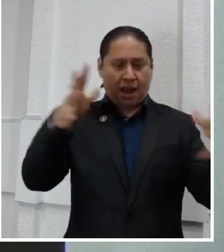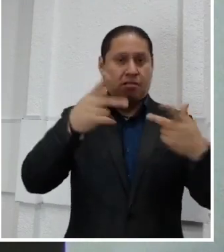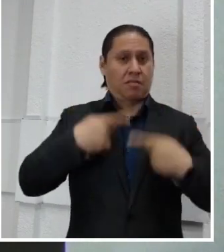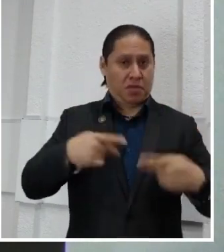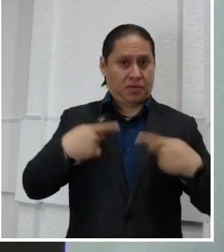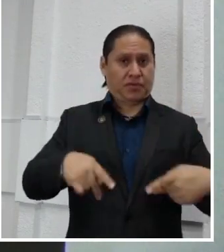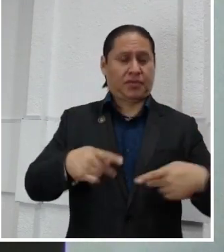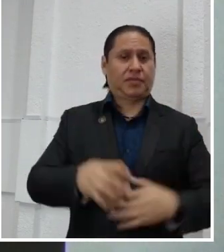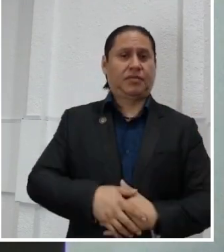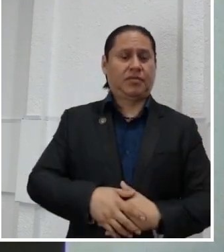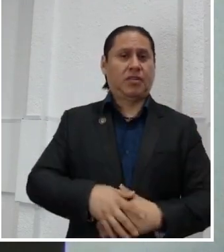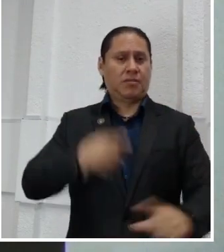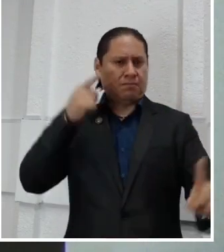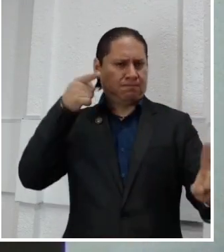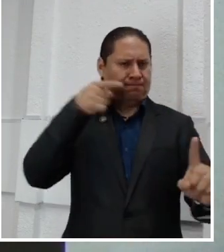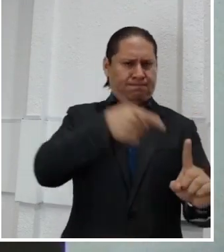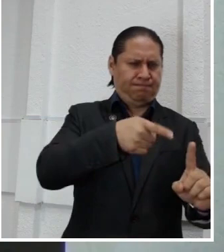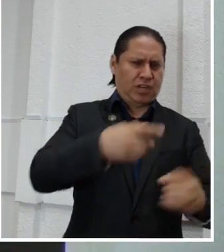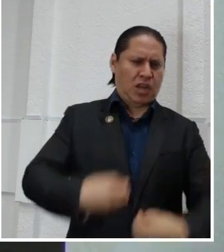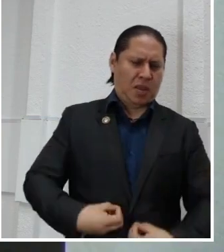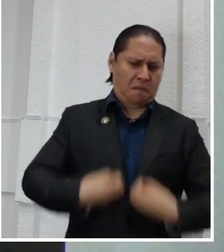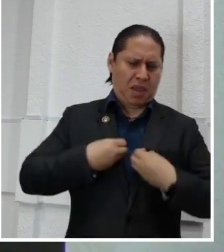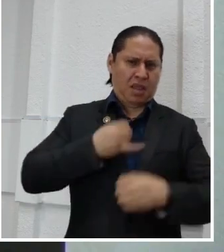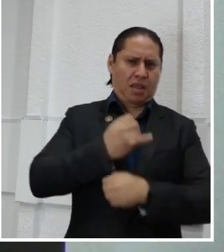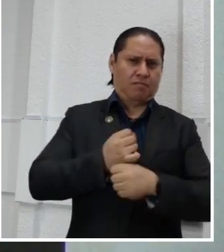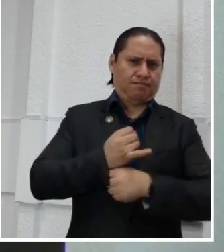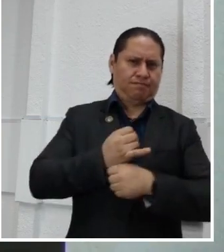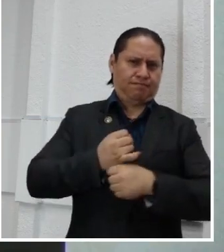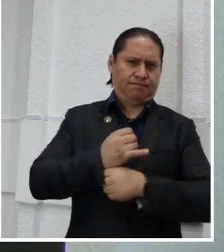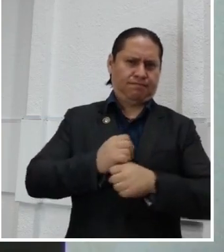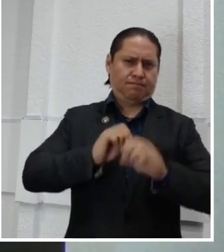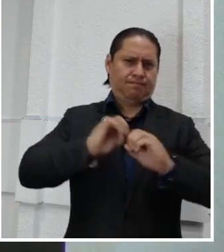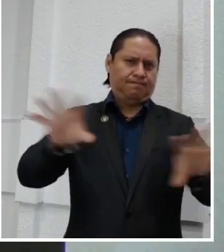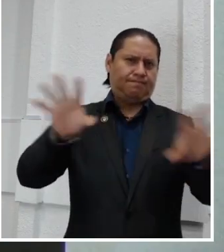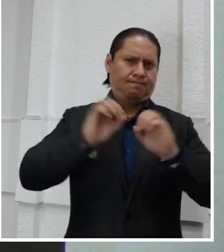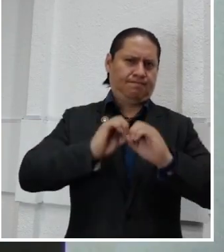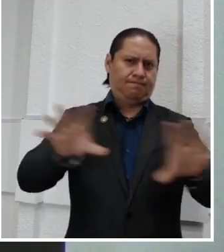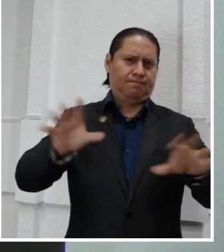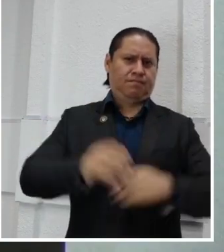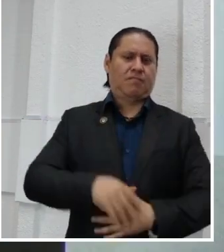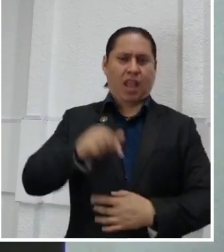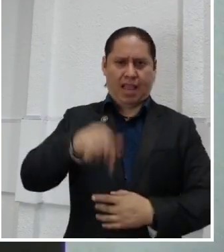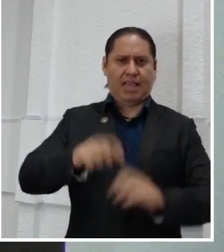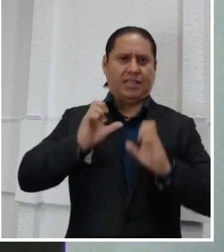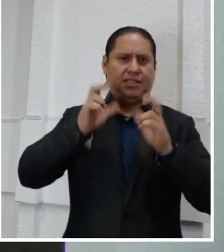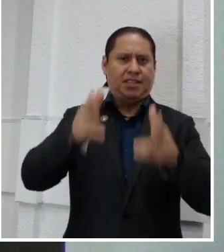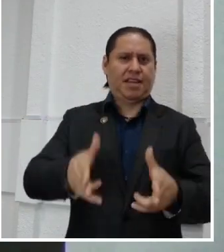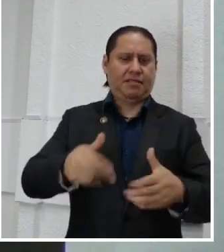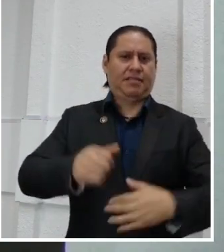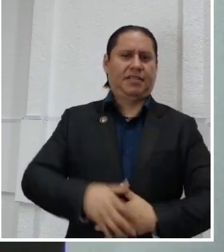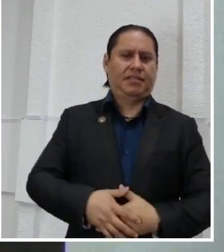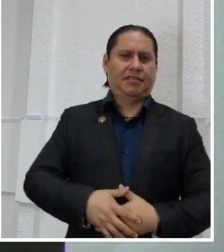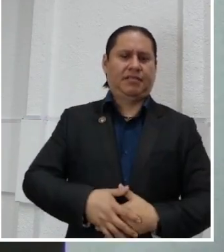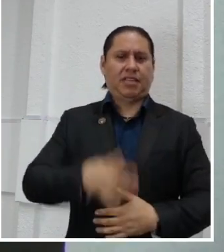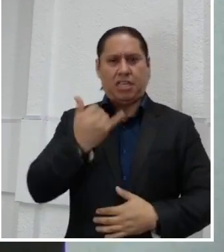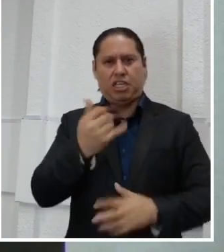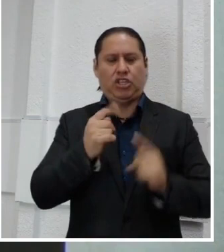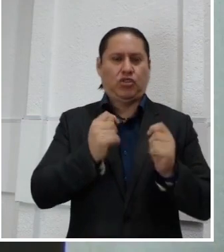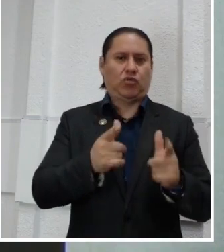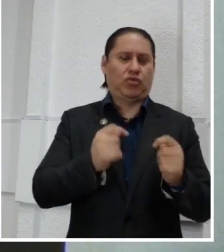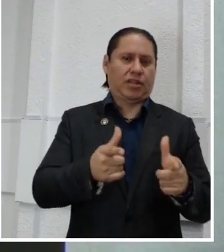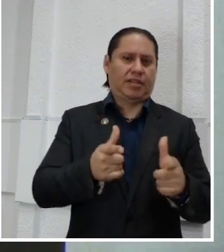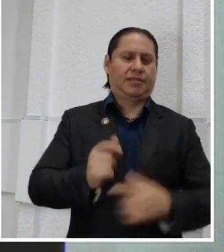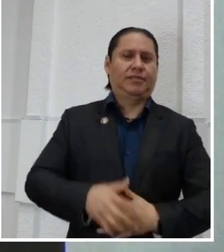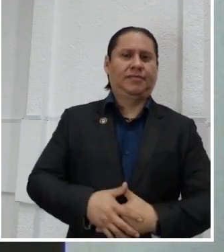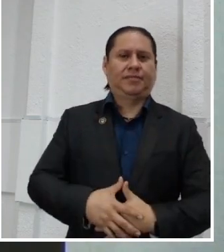humano que dedicó su vida a la investigación y promoción de nuestro amado Chiapas y de nuestro amado Tuxtla